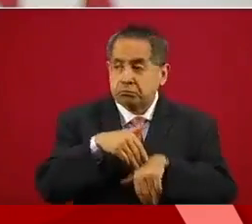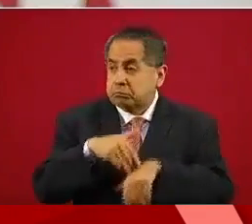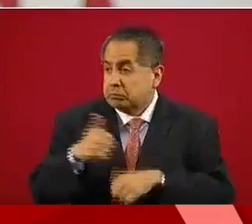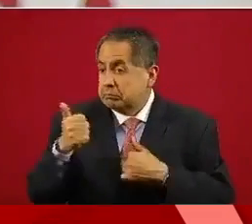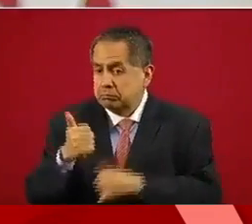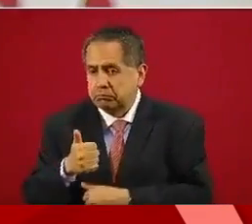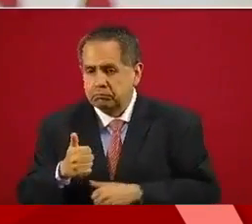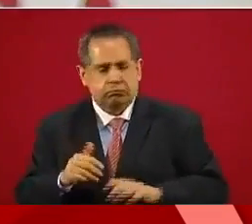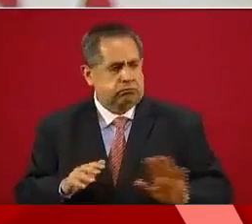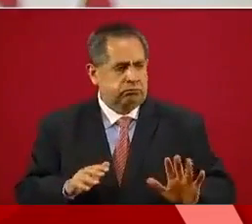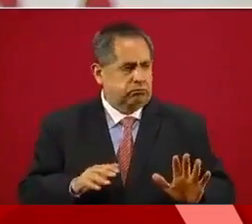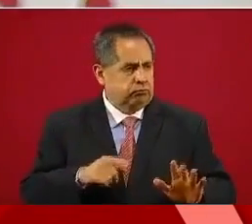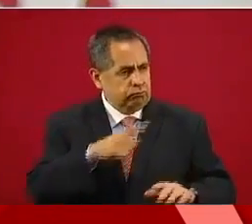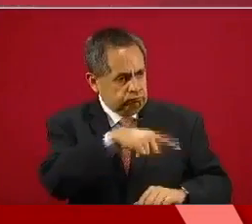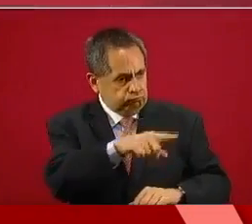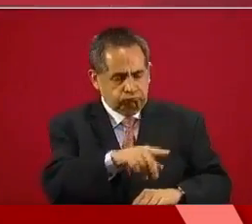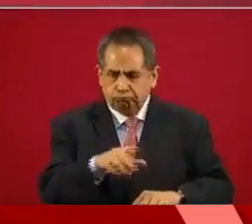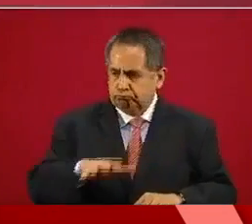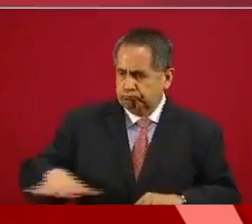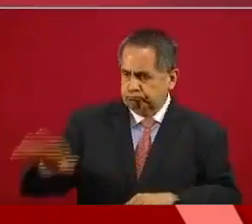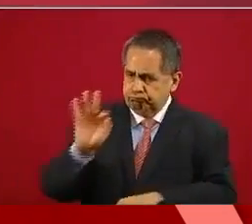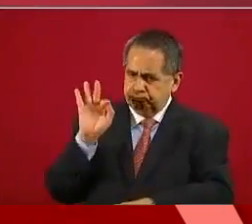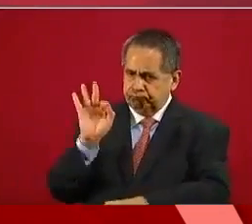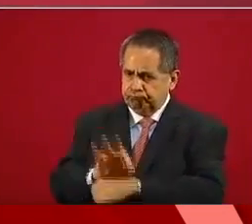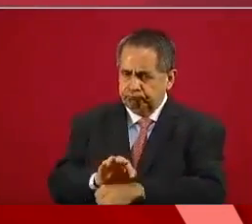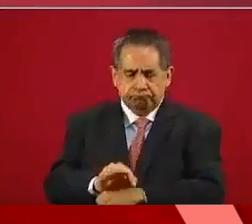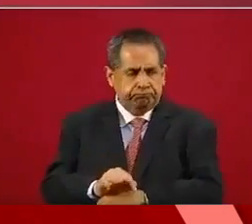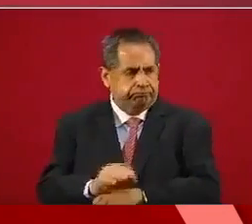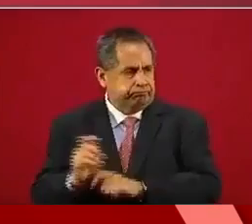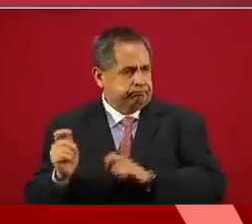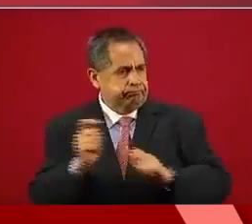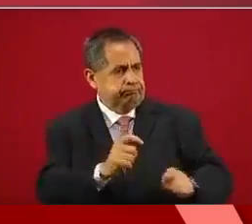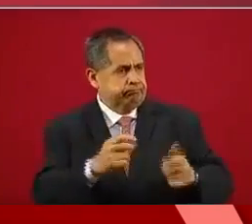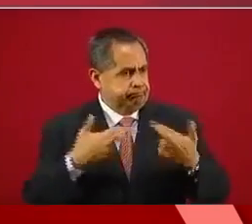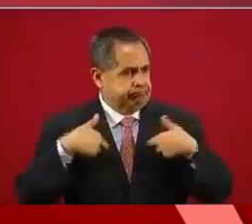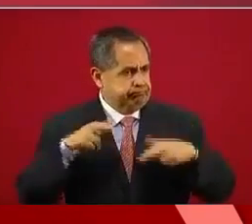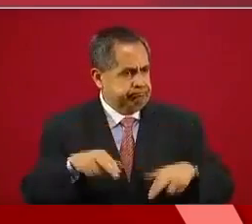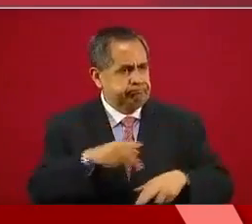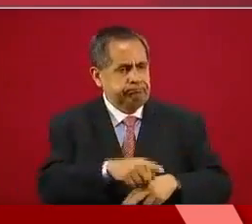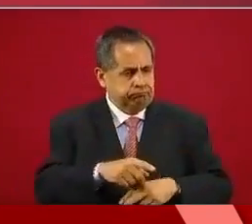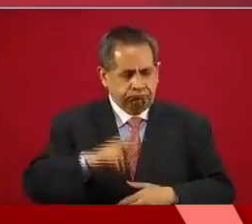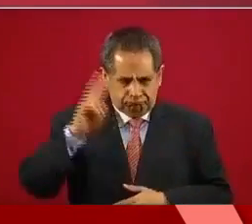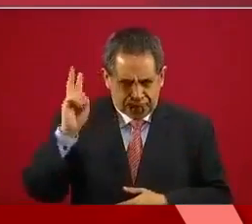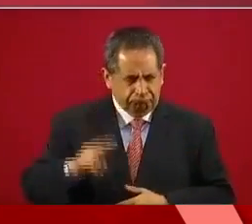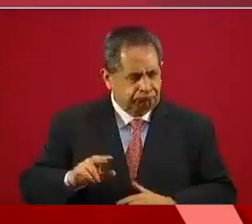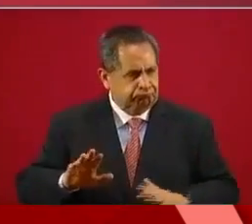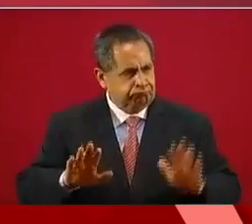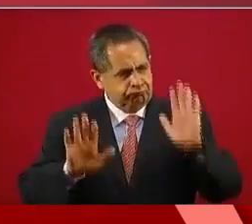que representen al pueblo y que de verdad juren